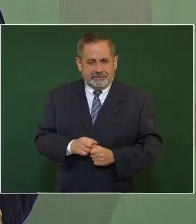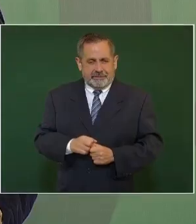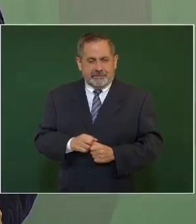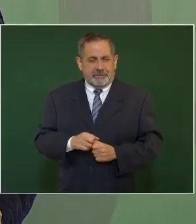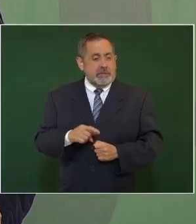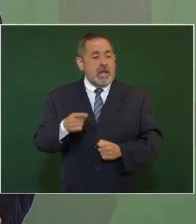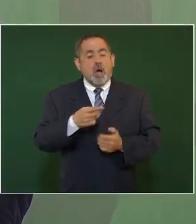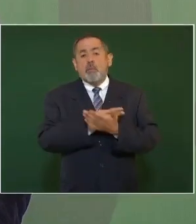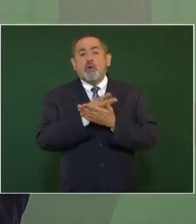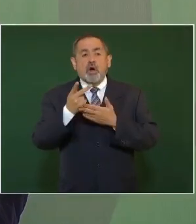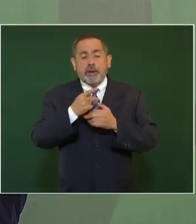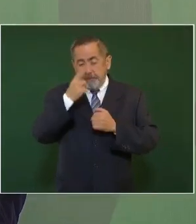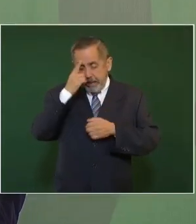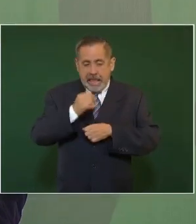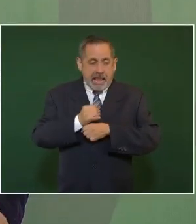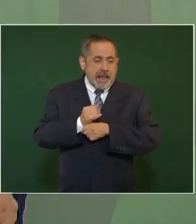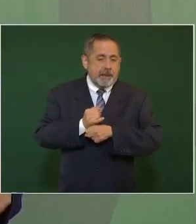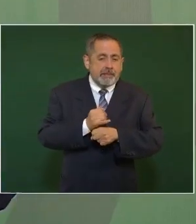investigar